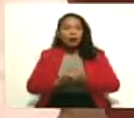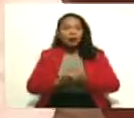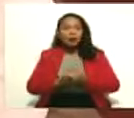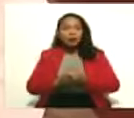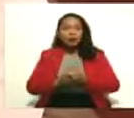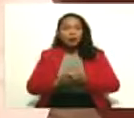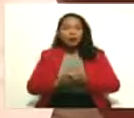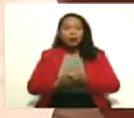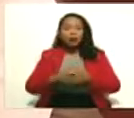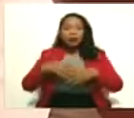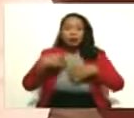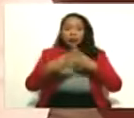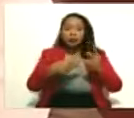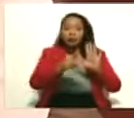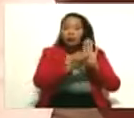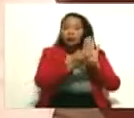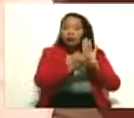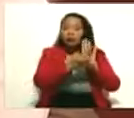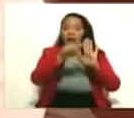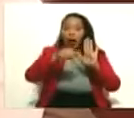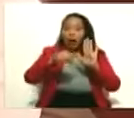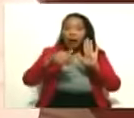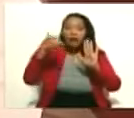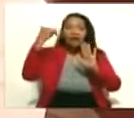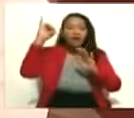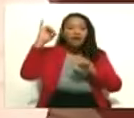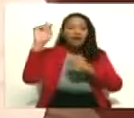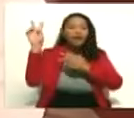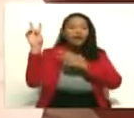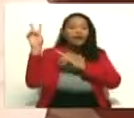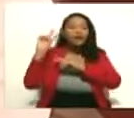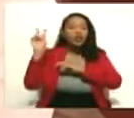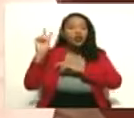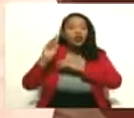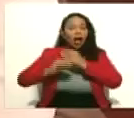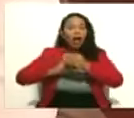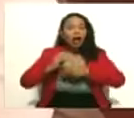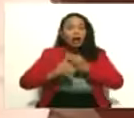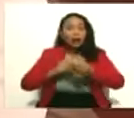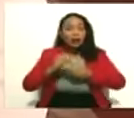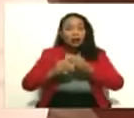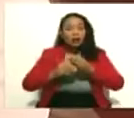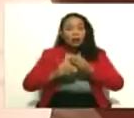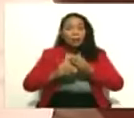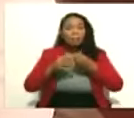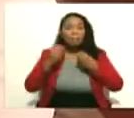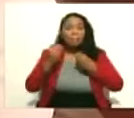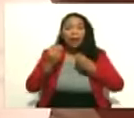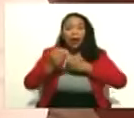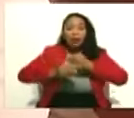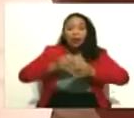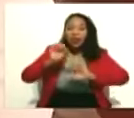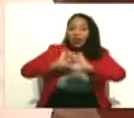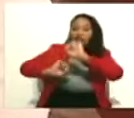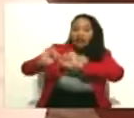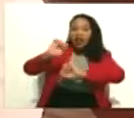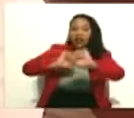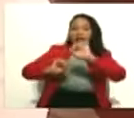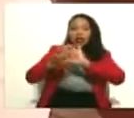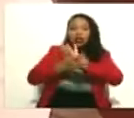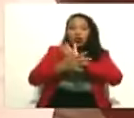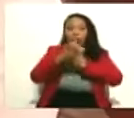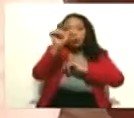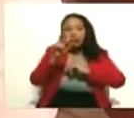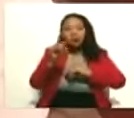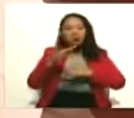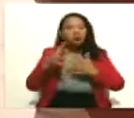proceso judicial que va a llevar a Venezuela, el proceso legal que va a llevar a nivel internacional para la defensa del Esequibo? ¿Qué aporte